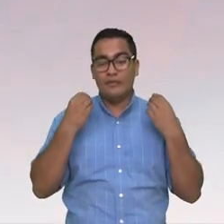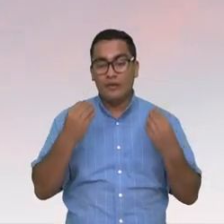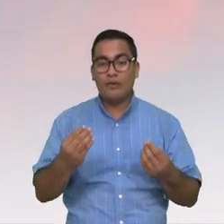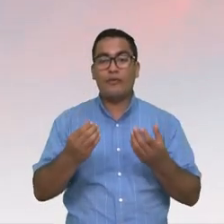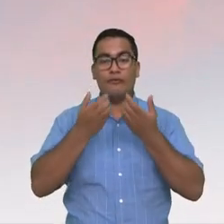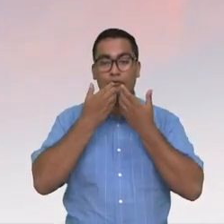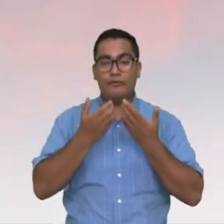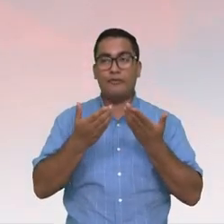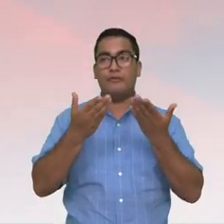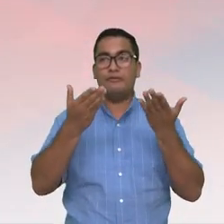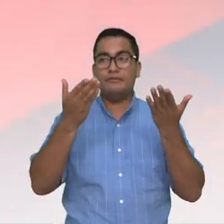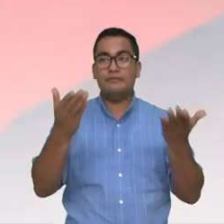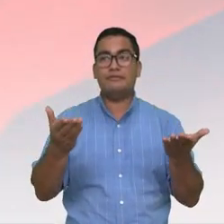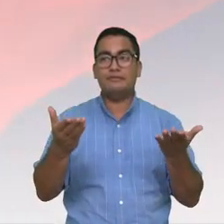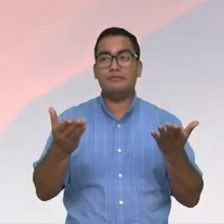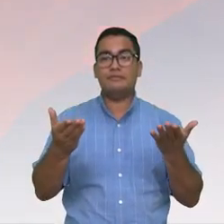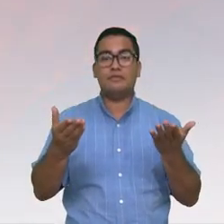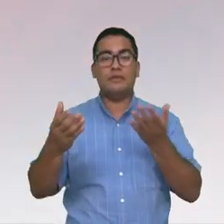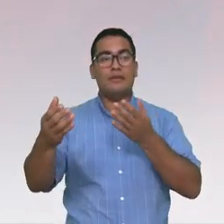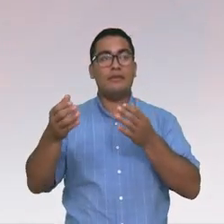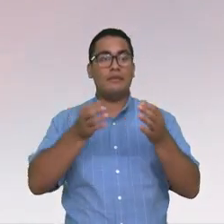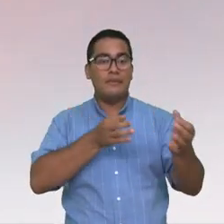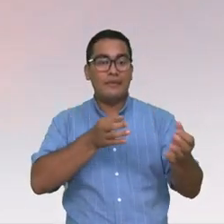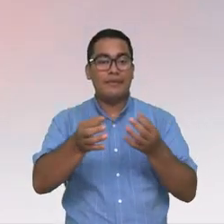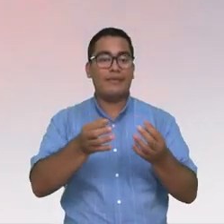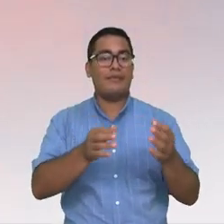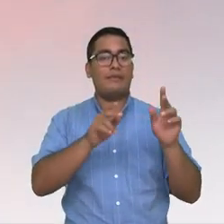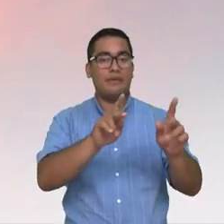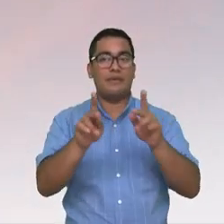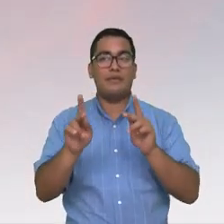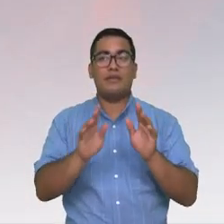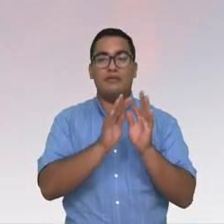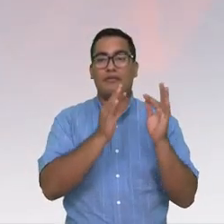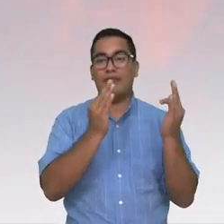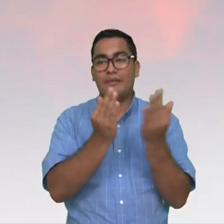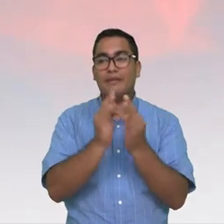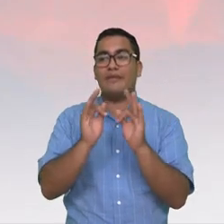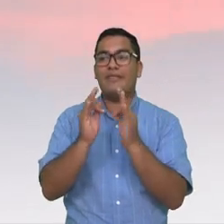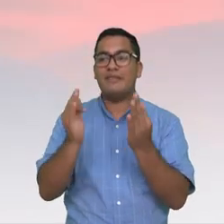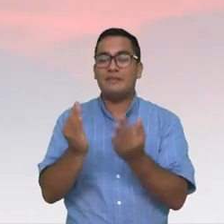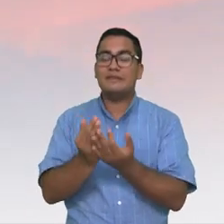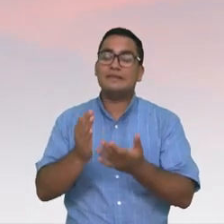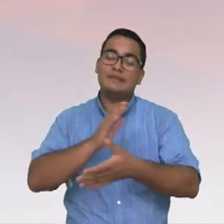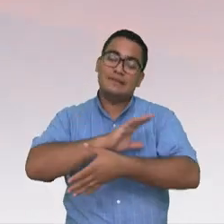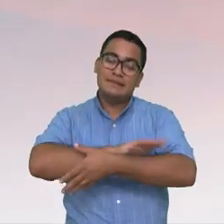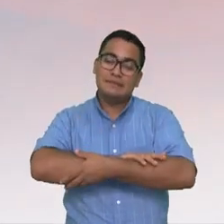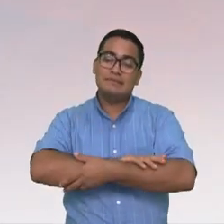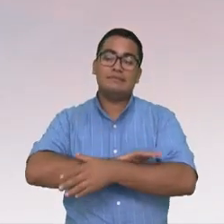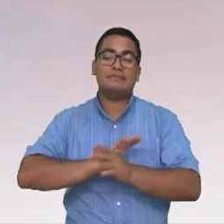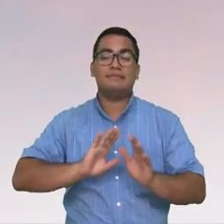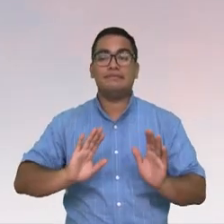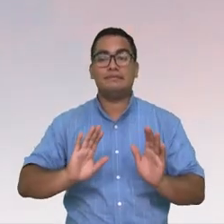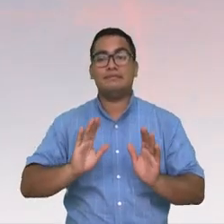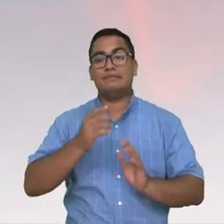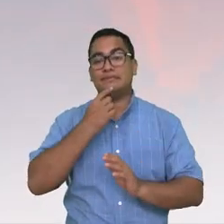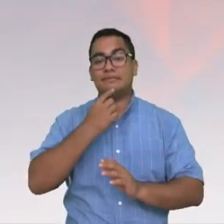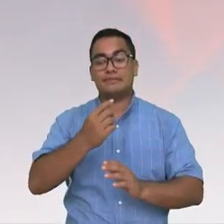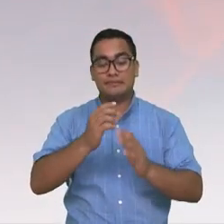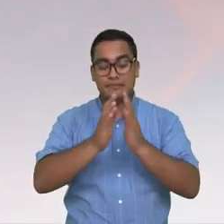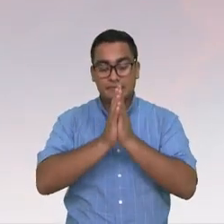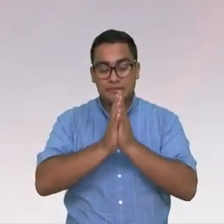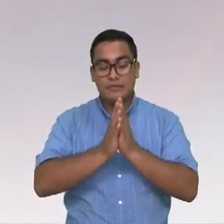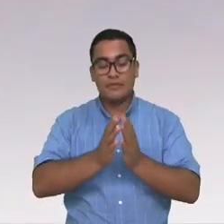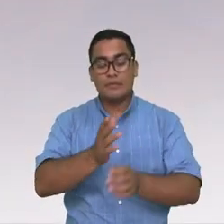informando, expresándole a la persona, a su familia, nuestra solidaridad y pidiéndole a